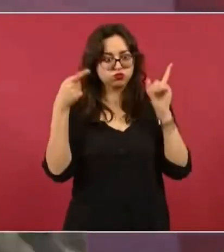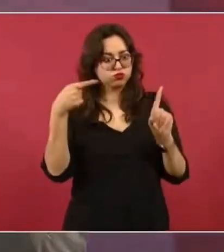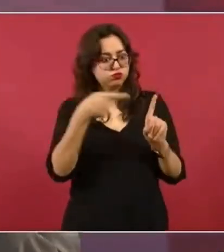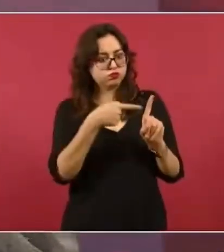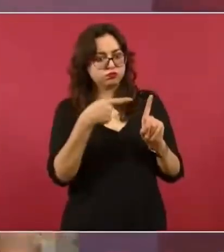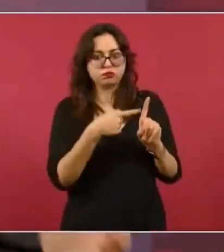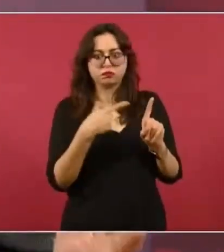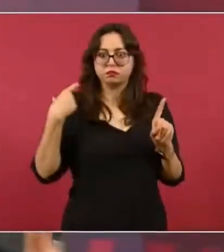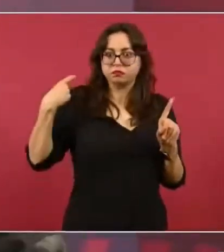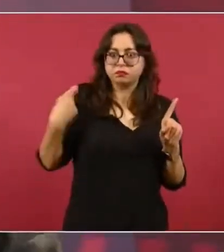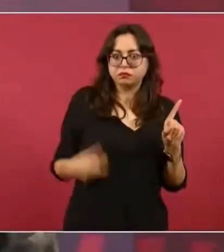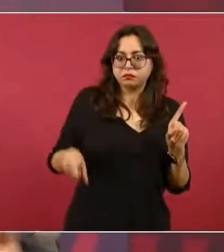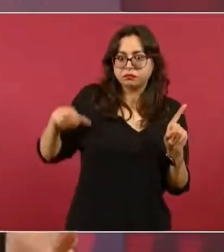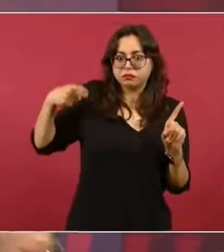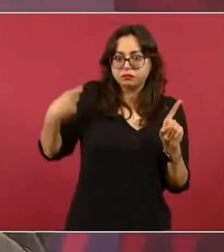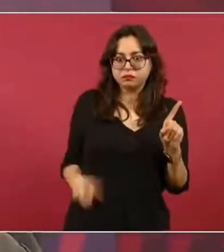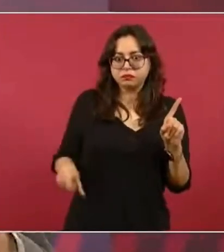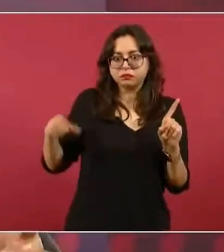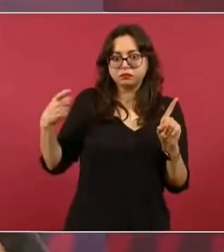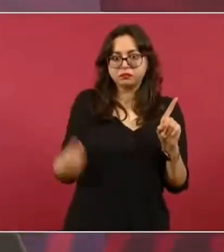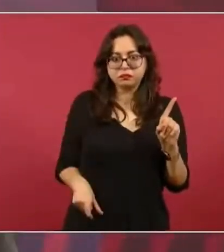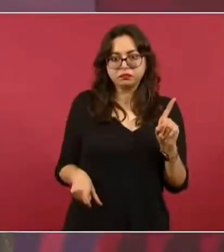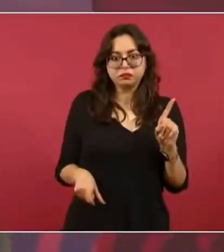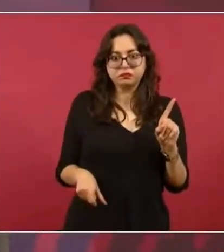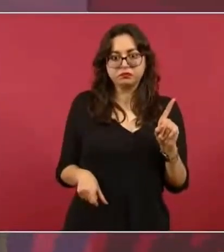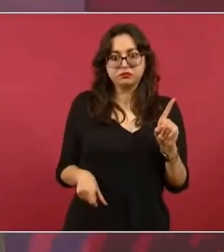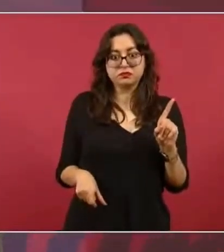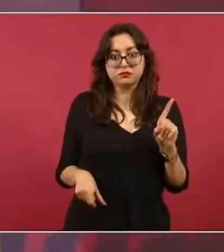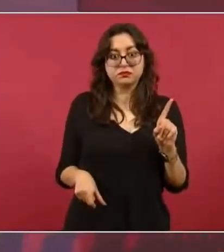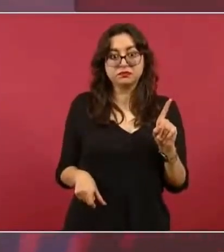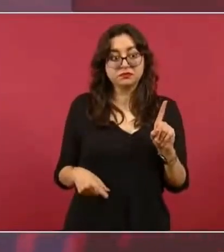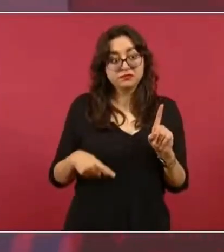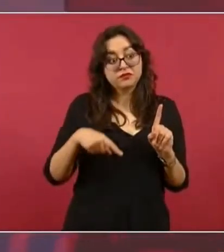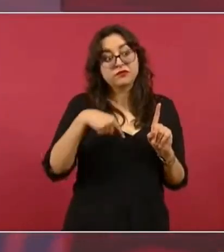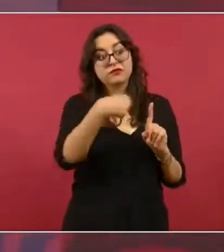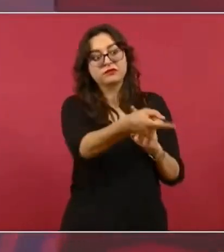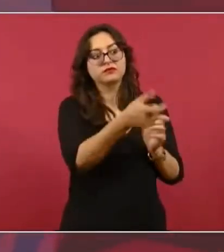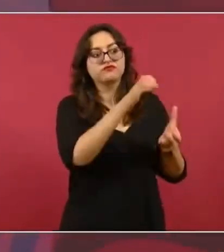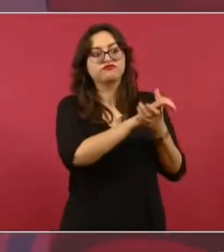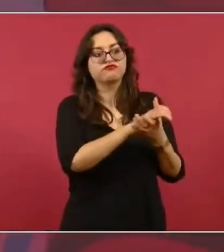y su esposa lo traiciona.